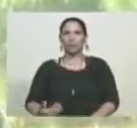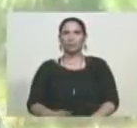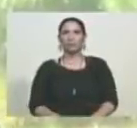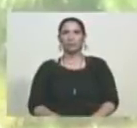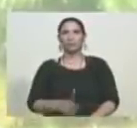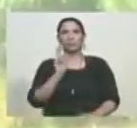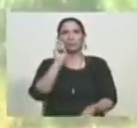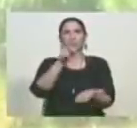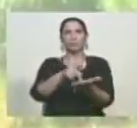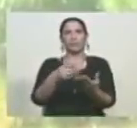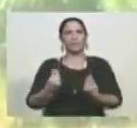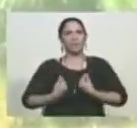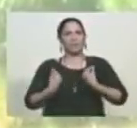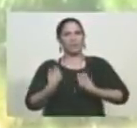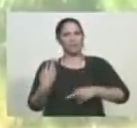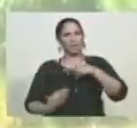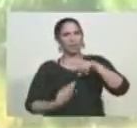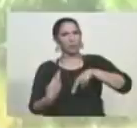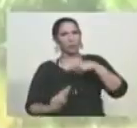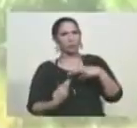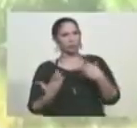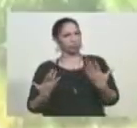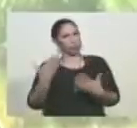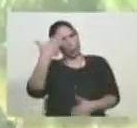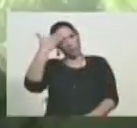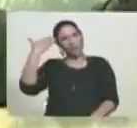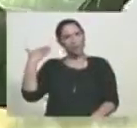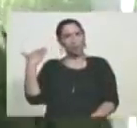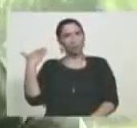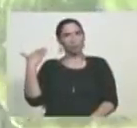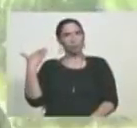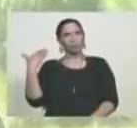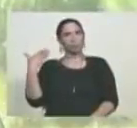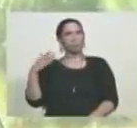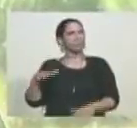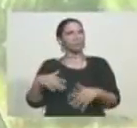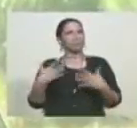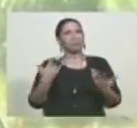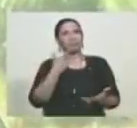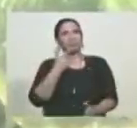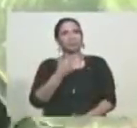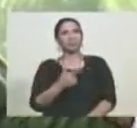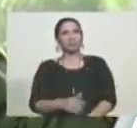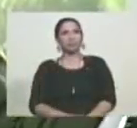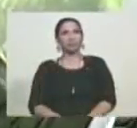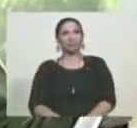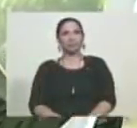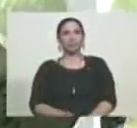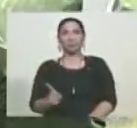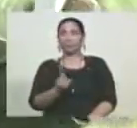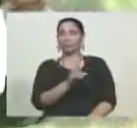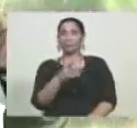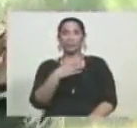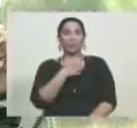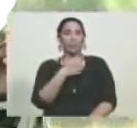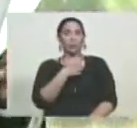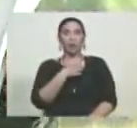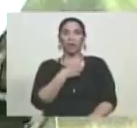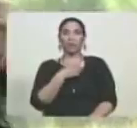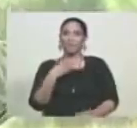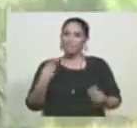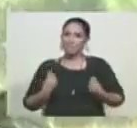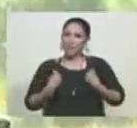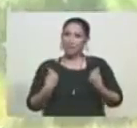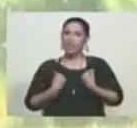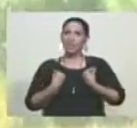es llegar y vivir de la revolución? Se les olvidó que el Che decía que no se puede vivir de la revolución, hay